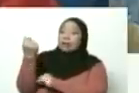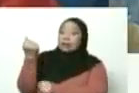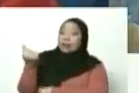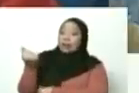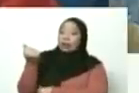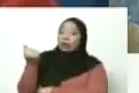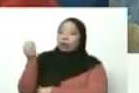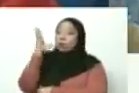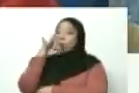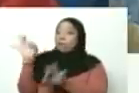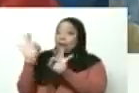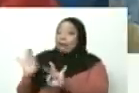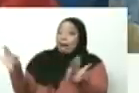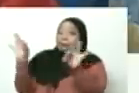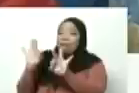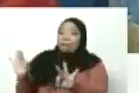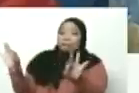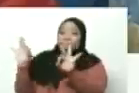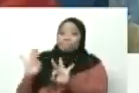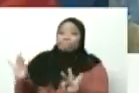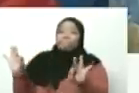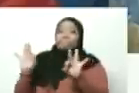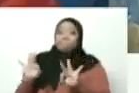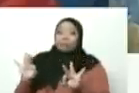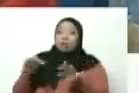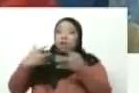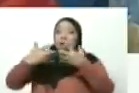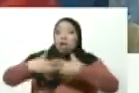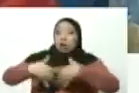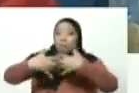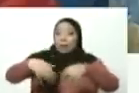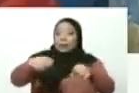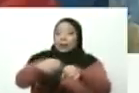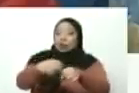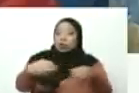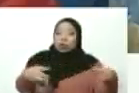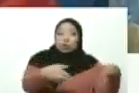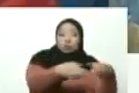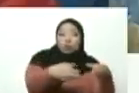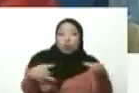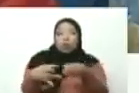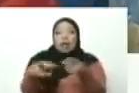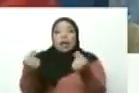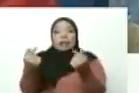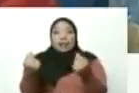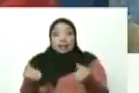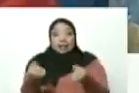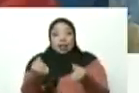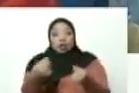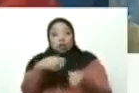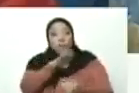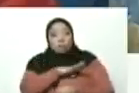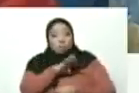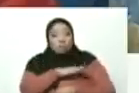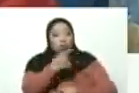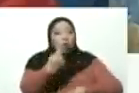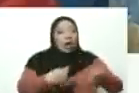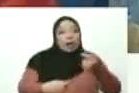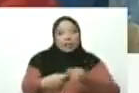presta más de dinero efectuados entre las compañías del grupo con el dinero de los clientes lo cual es ilegal